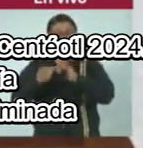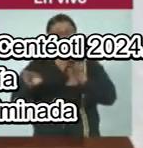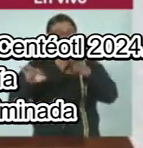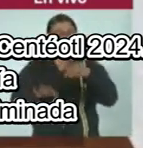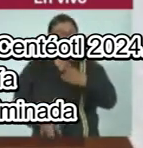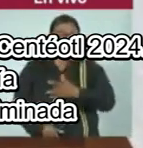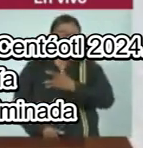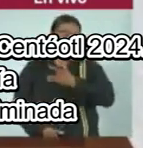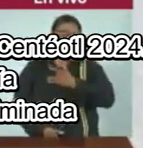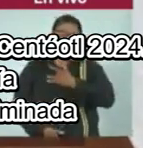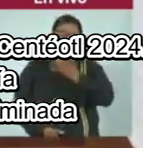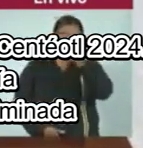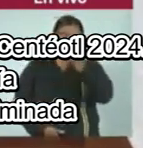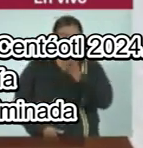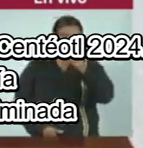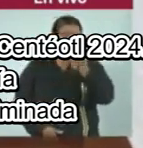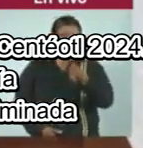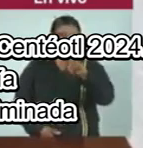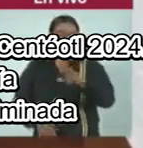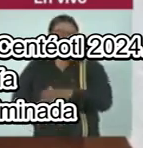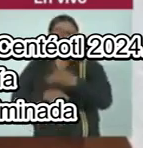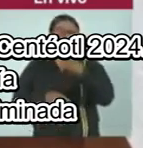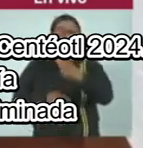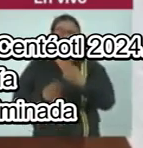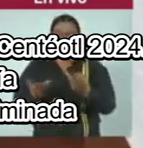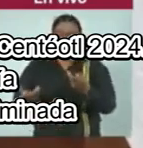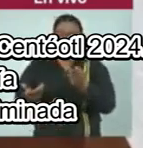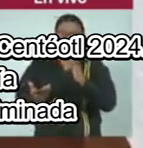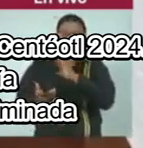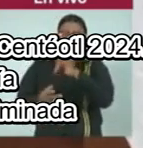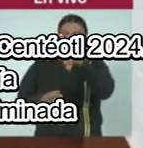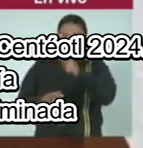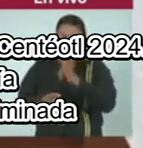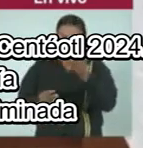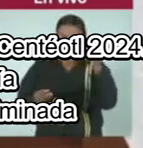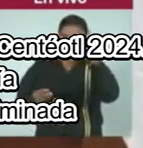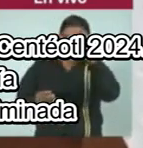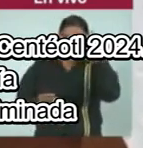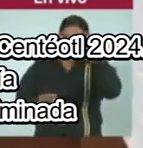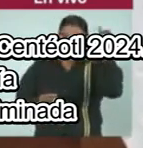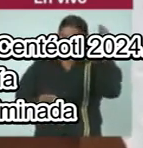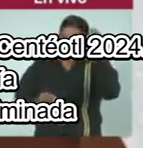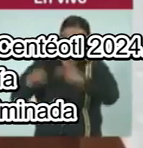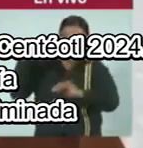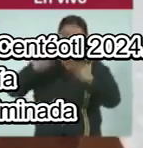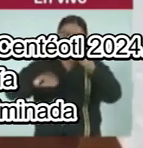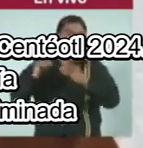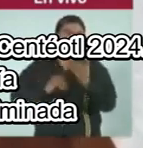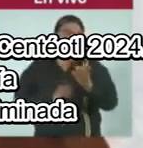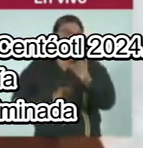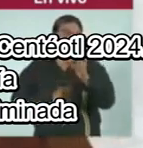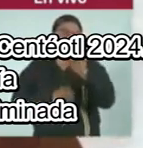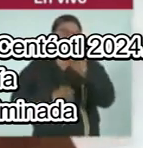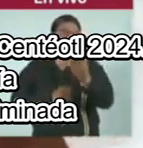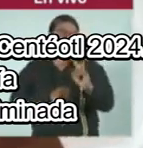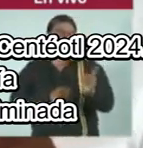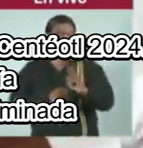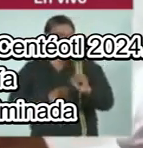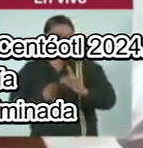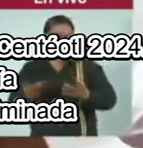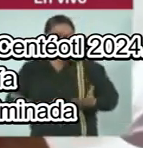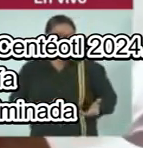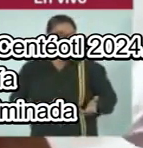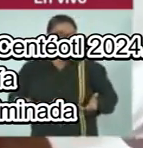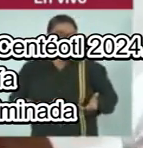afectó muchísimo porque pues estaban diciendo cosas que no que no son realidad y como les digo cada quien es